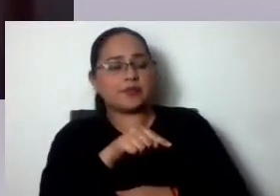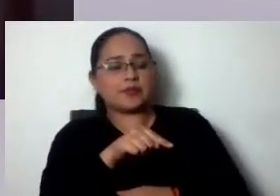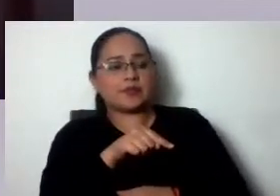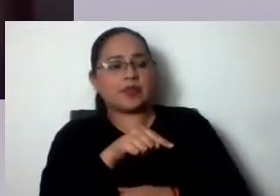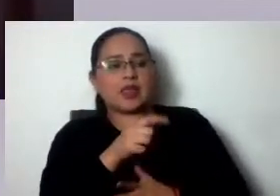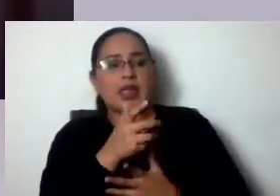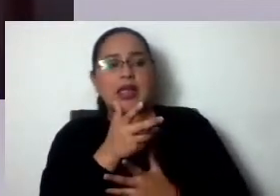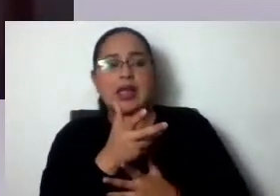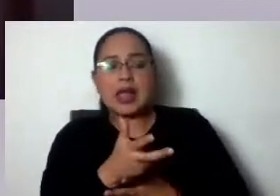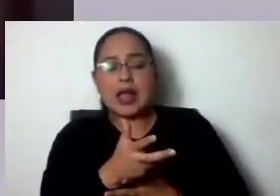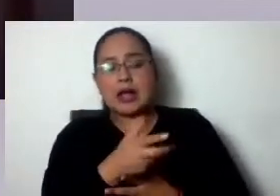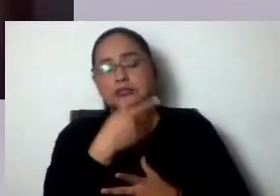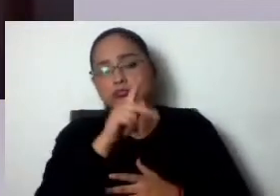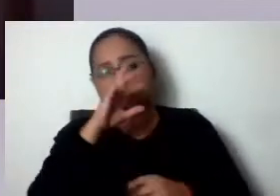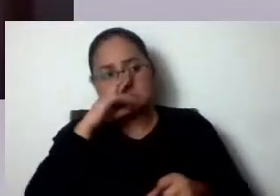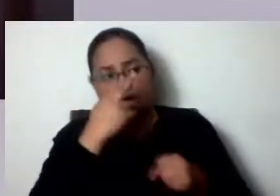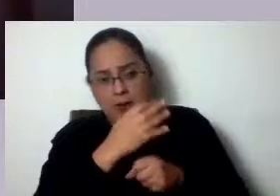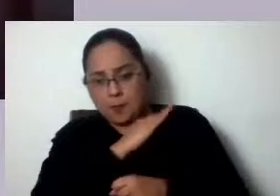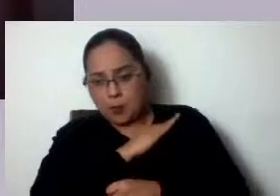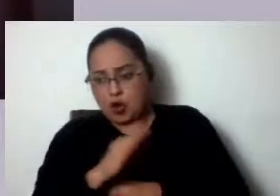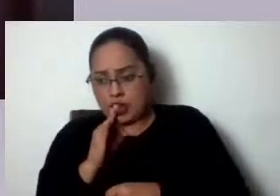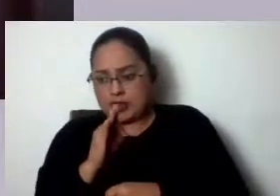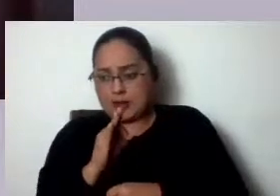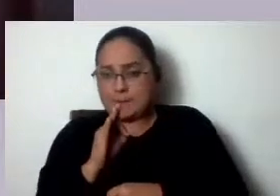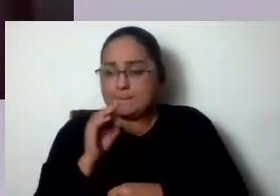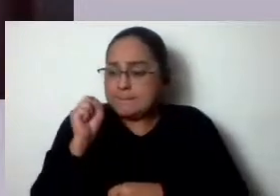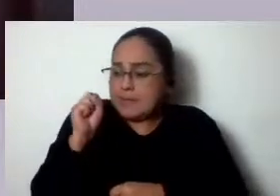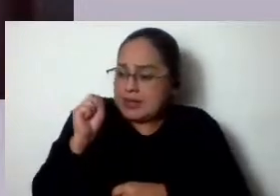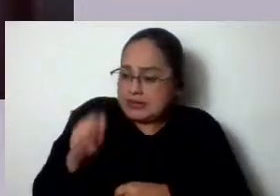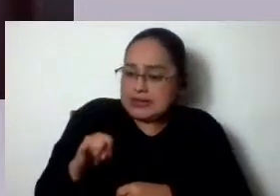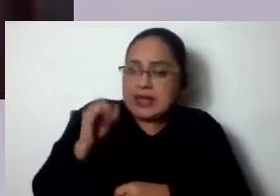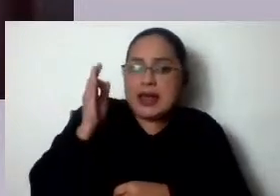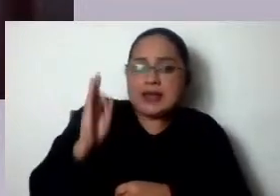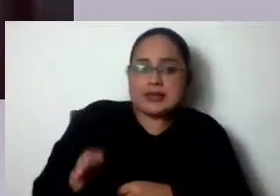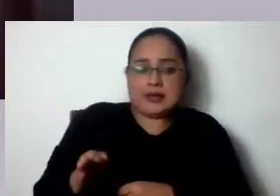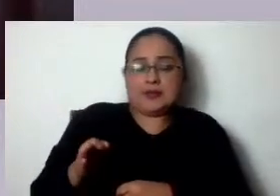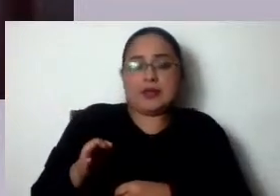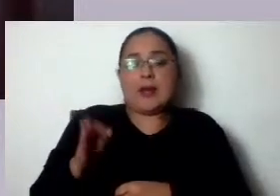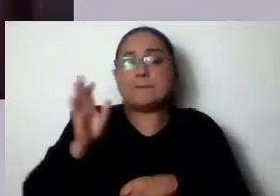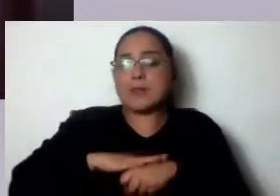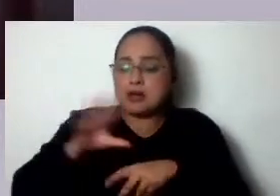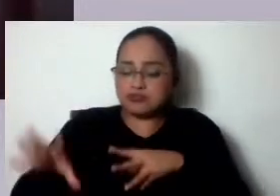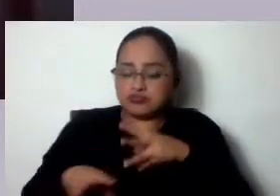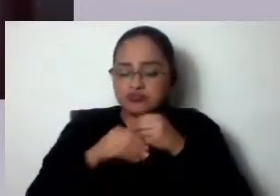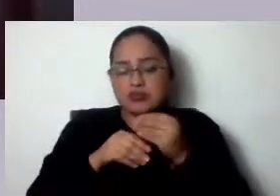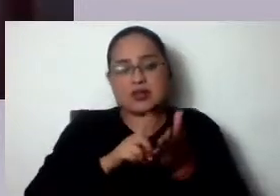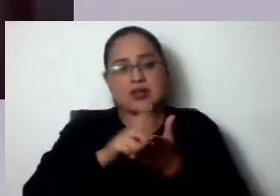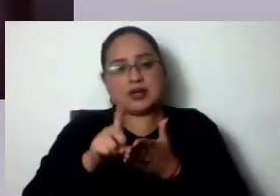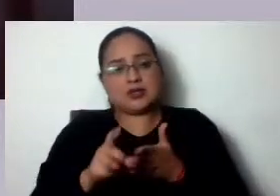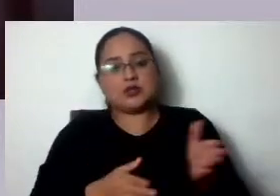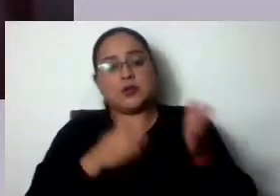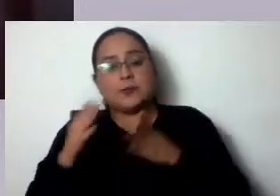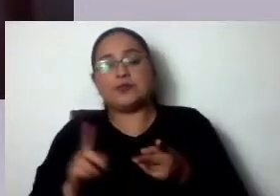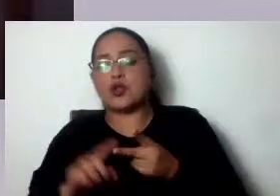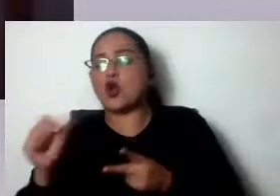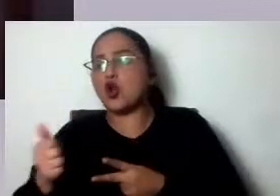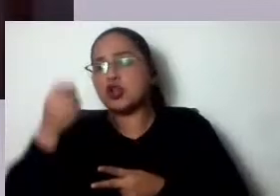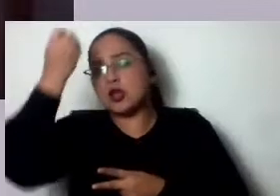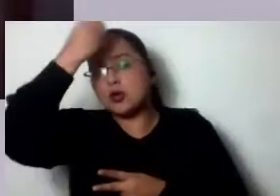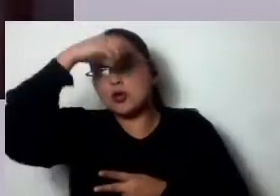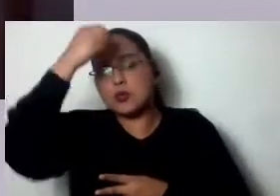facultad tanto de reconocer como de ampliar tales derechos la segunda postura afirmó que conforme a lo dispuesto